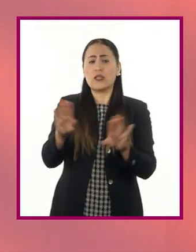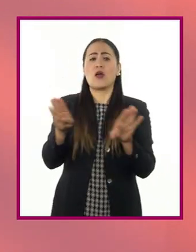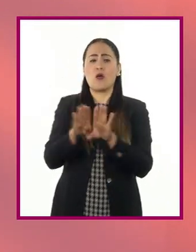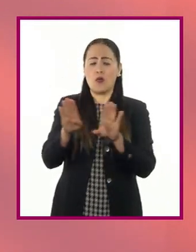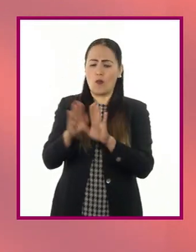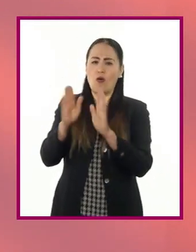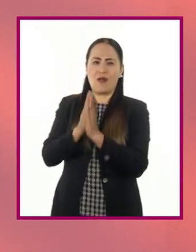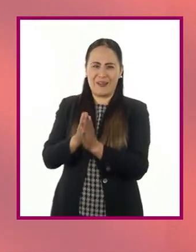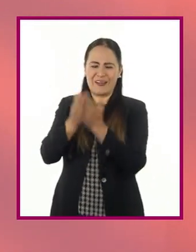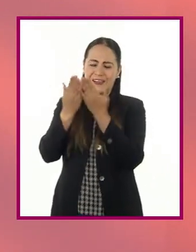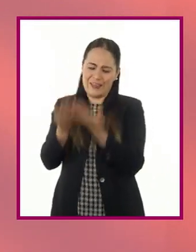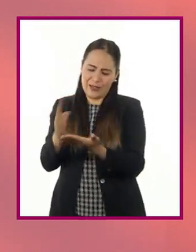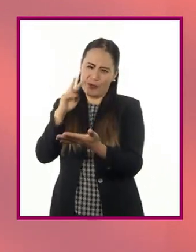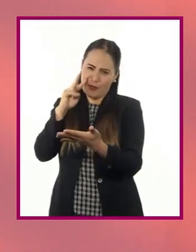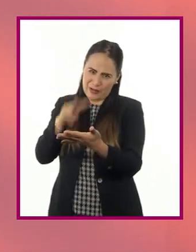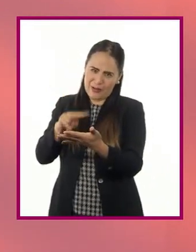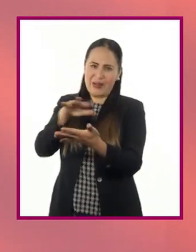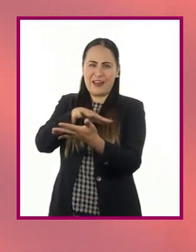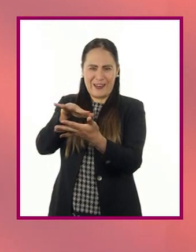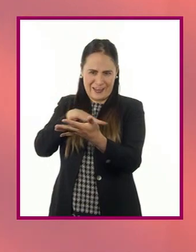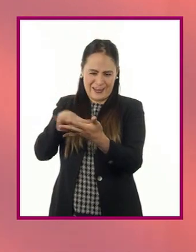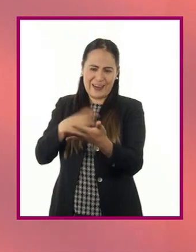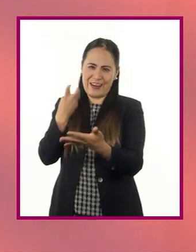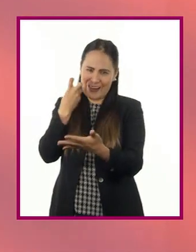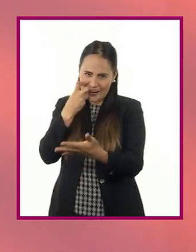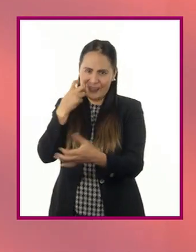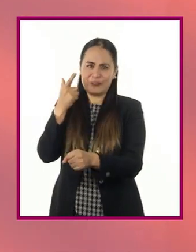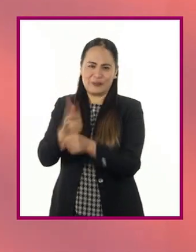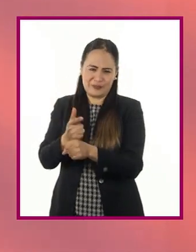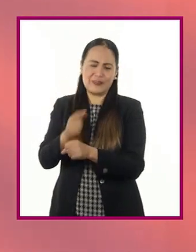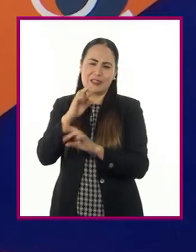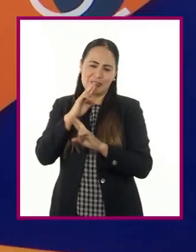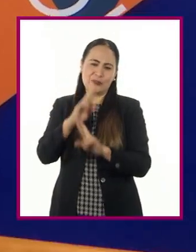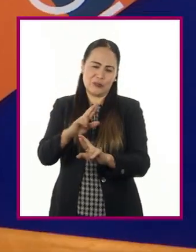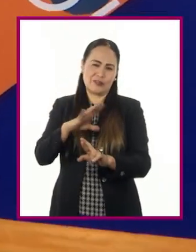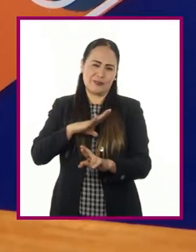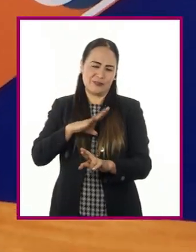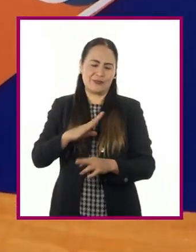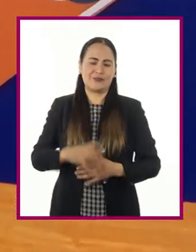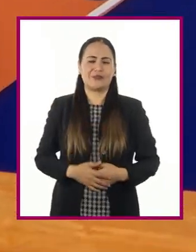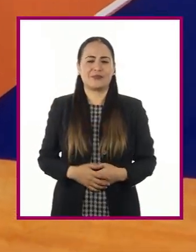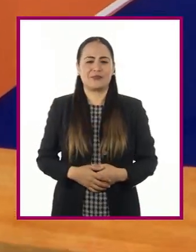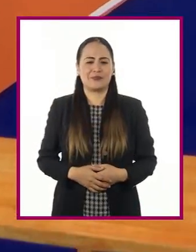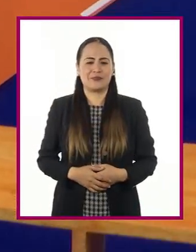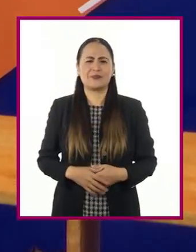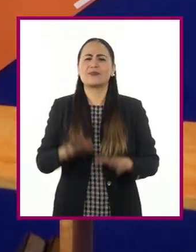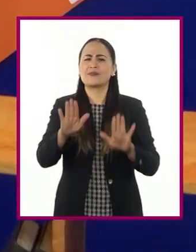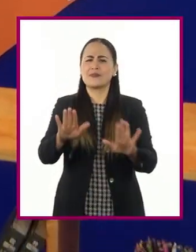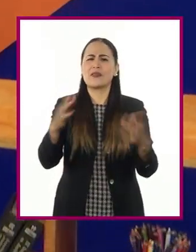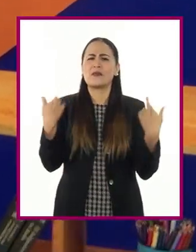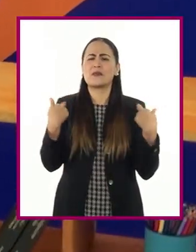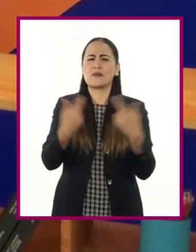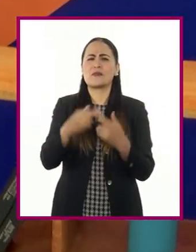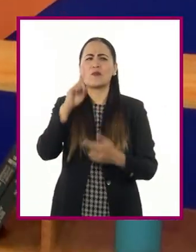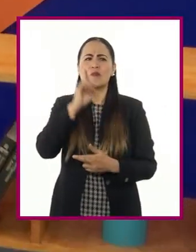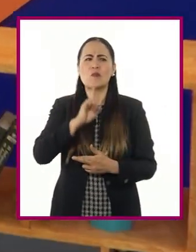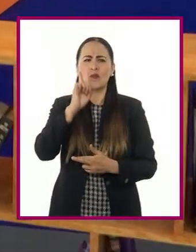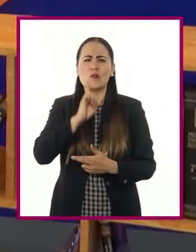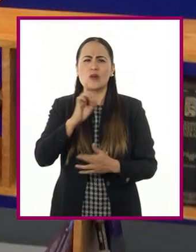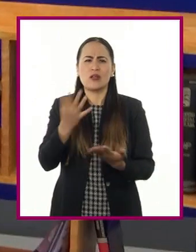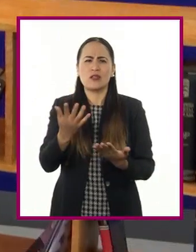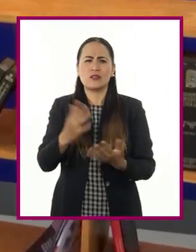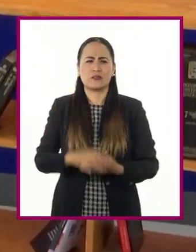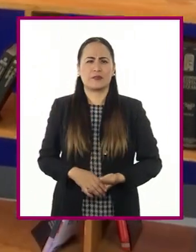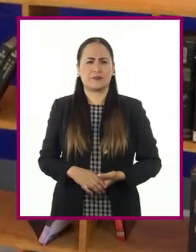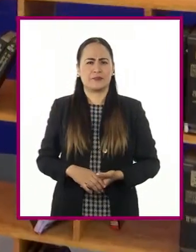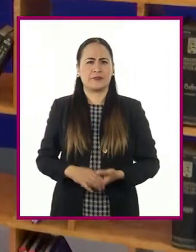de consultar su libro de texto y revisar sus apuntes. Maestra, con esto que